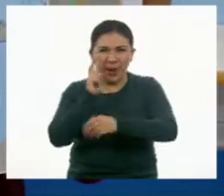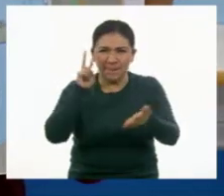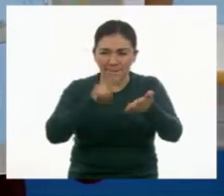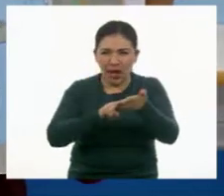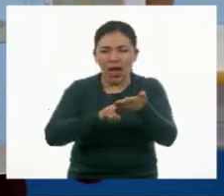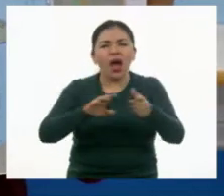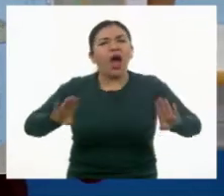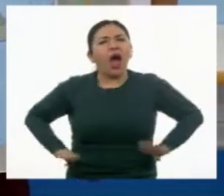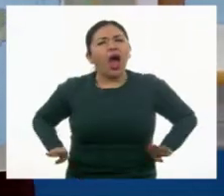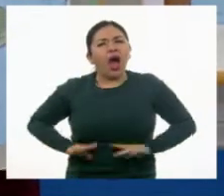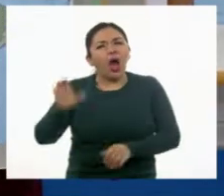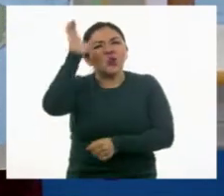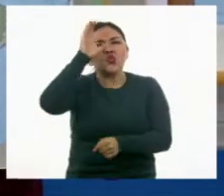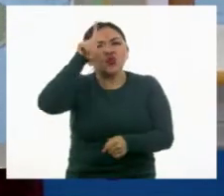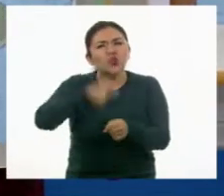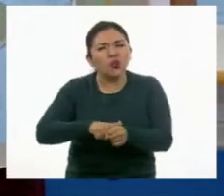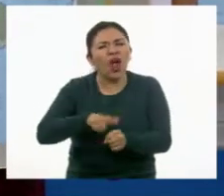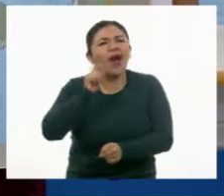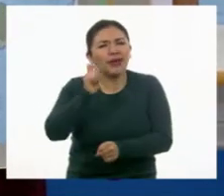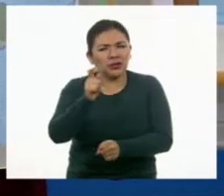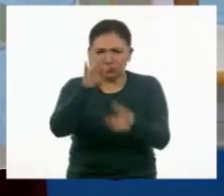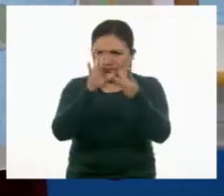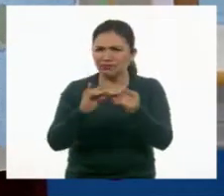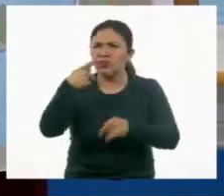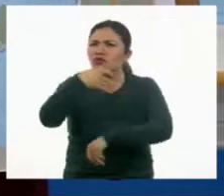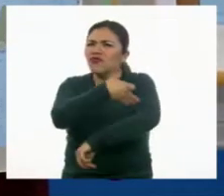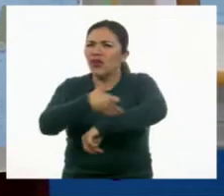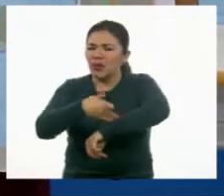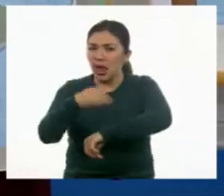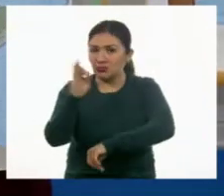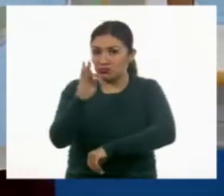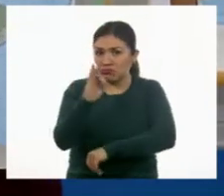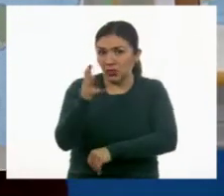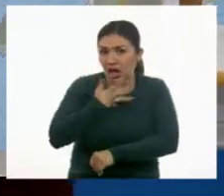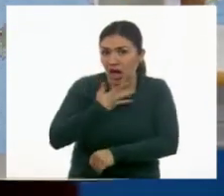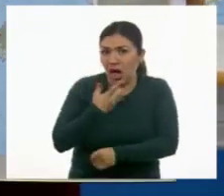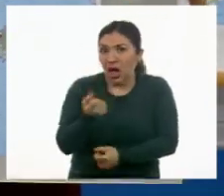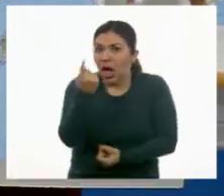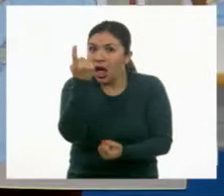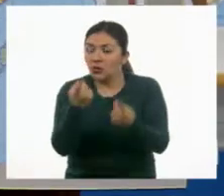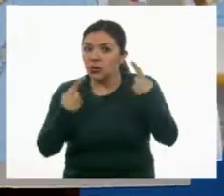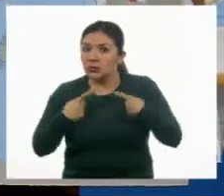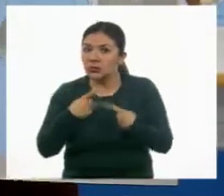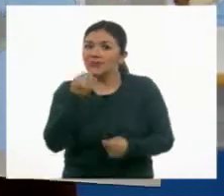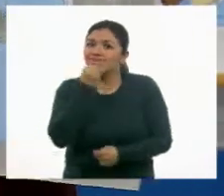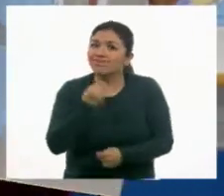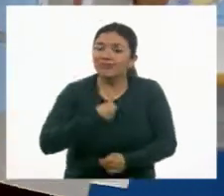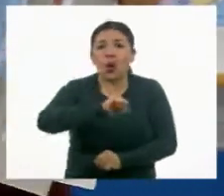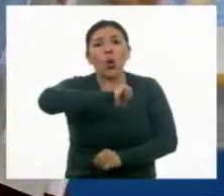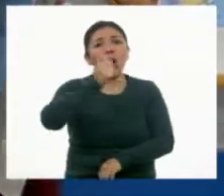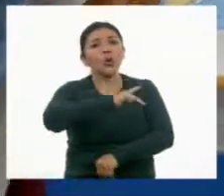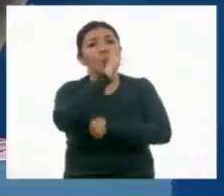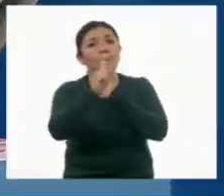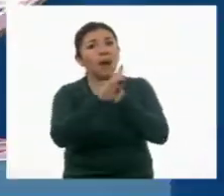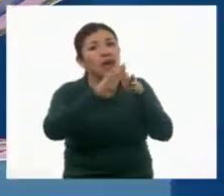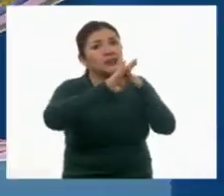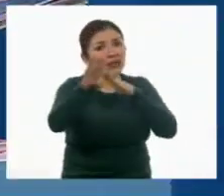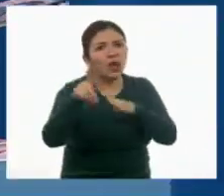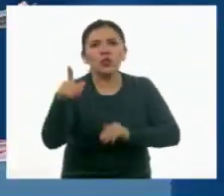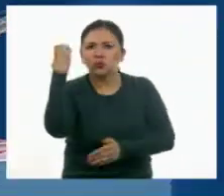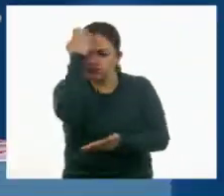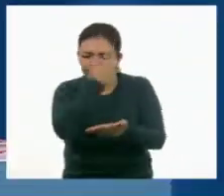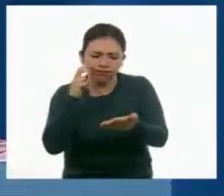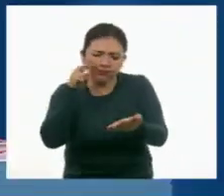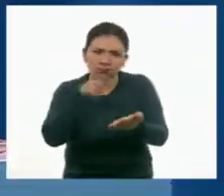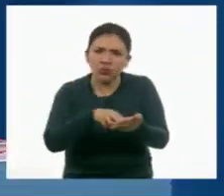aspectos culturales, y que lo comentes con tu familia. Si alguien ha tenido la necesidad de emigrar a otro país, pues que analices